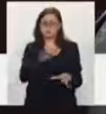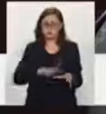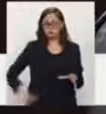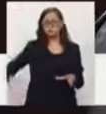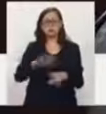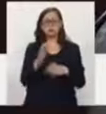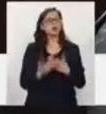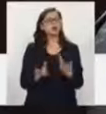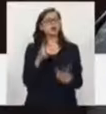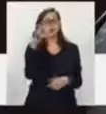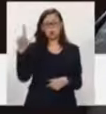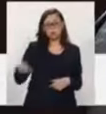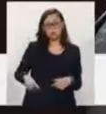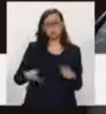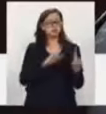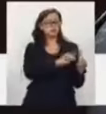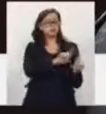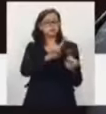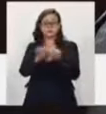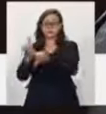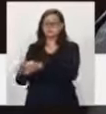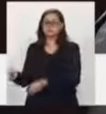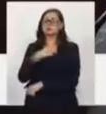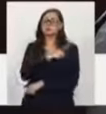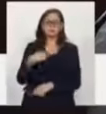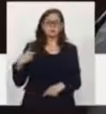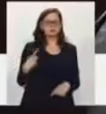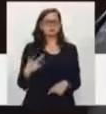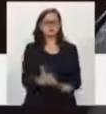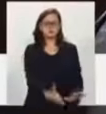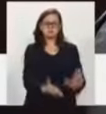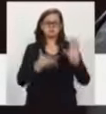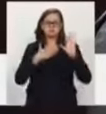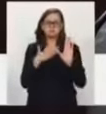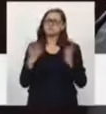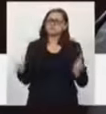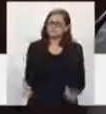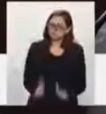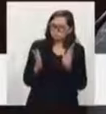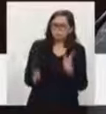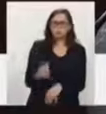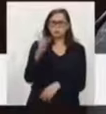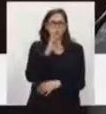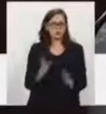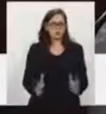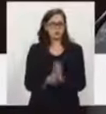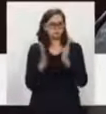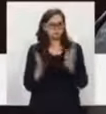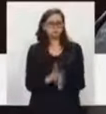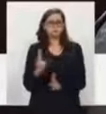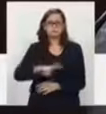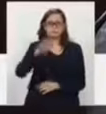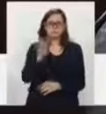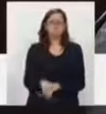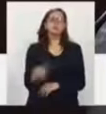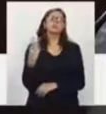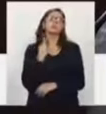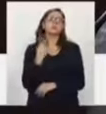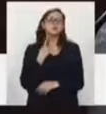estados deben comprometerse e invertir para la plena participación de las mujeres en los ámbitos